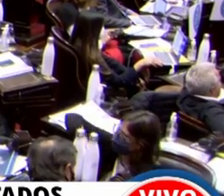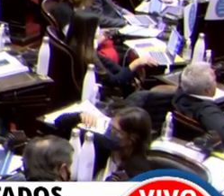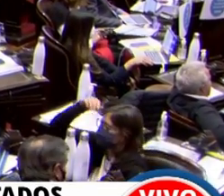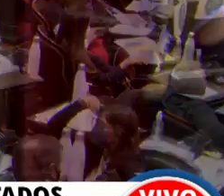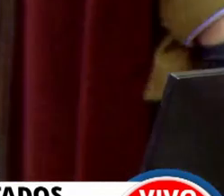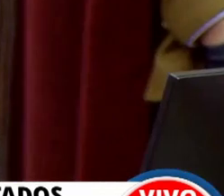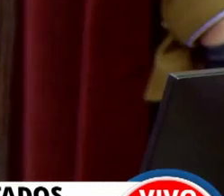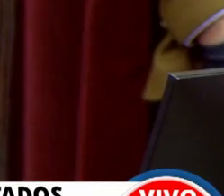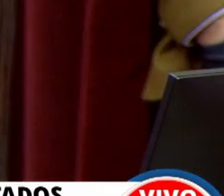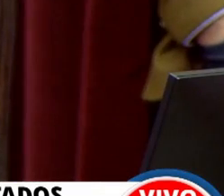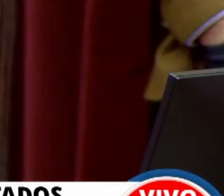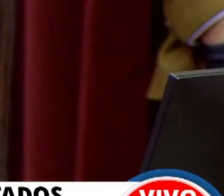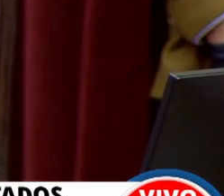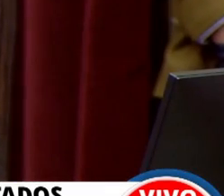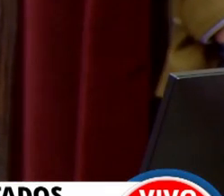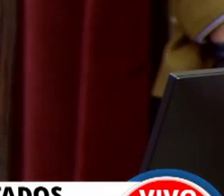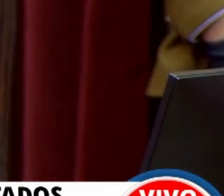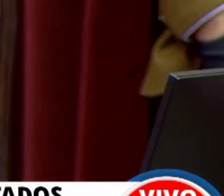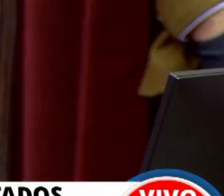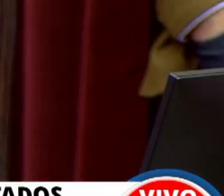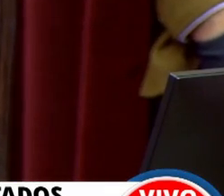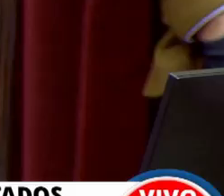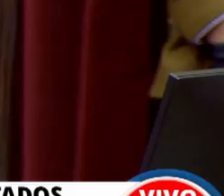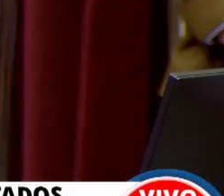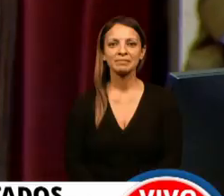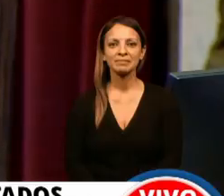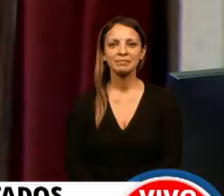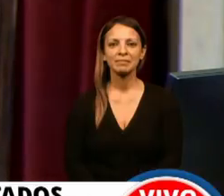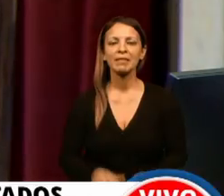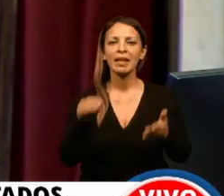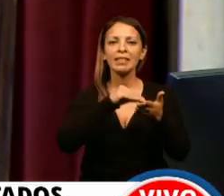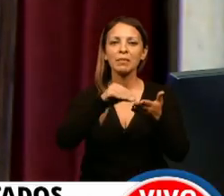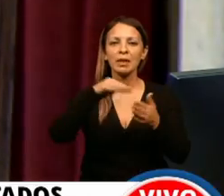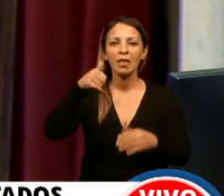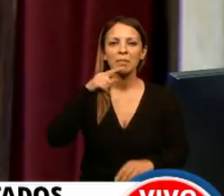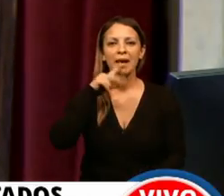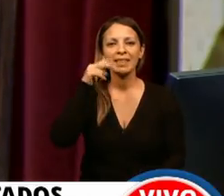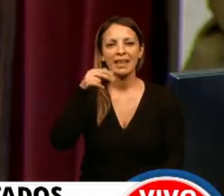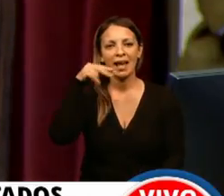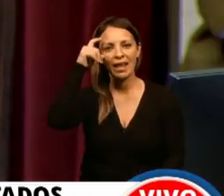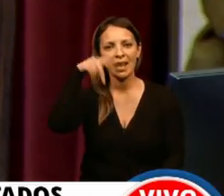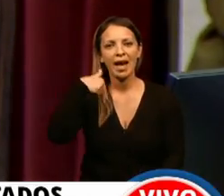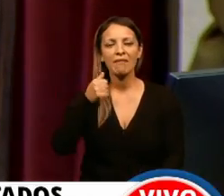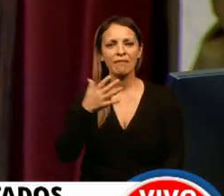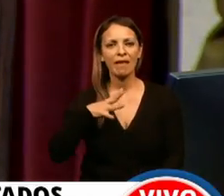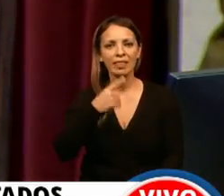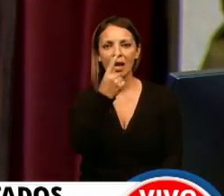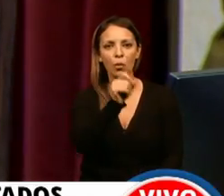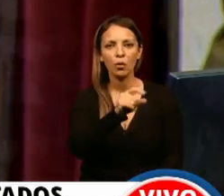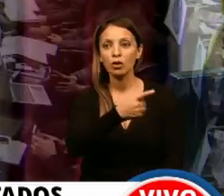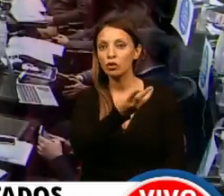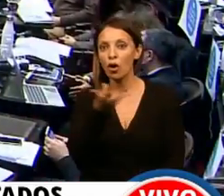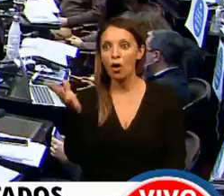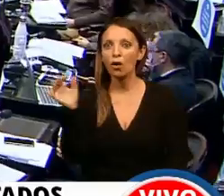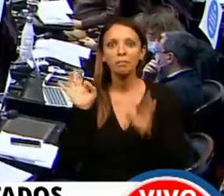diputado martearena es el único que no le está registrando el sistema subo todo en el resto con una enorme alegría